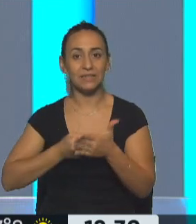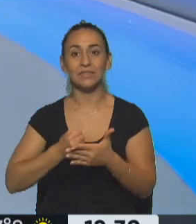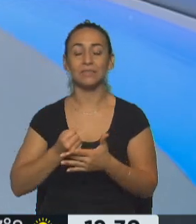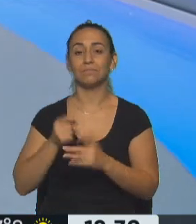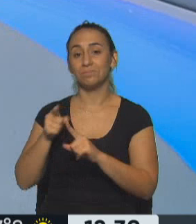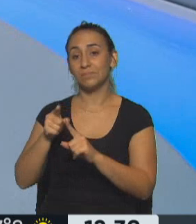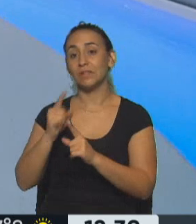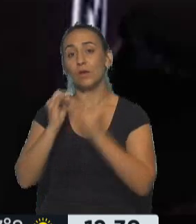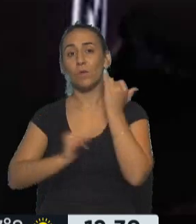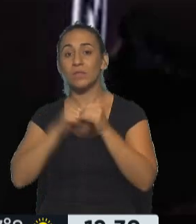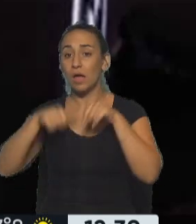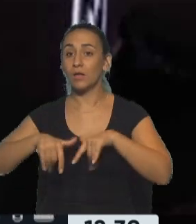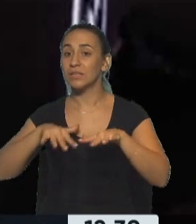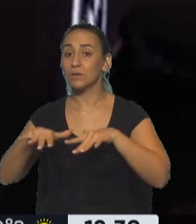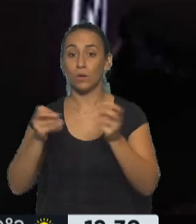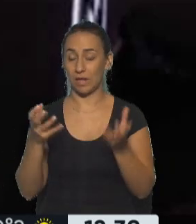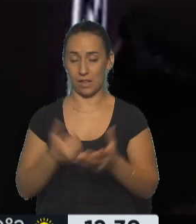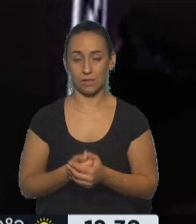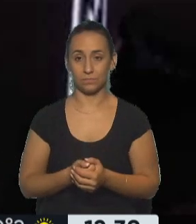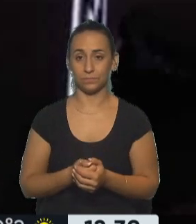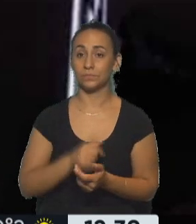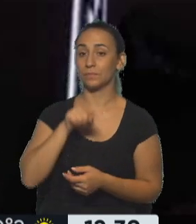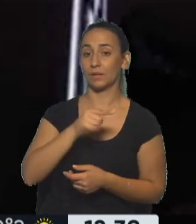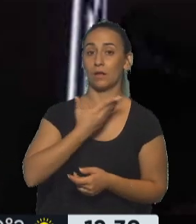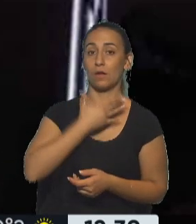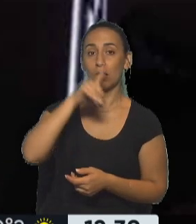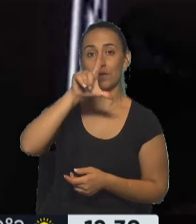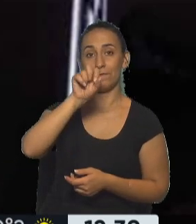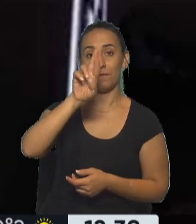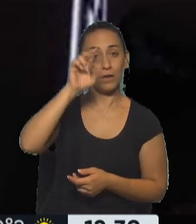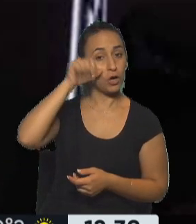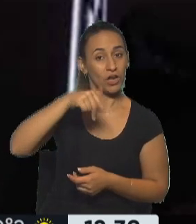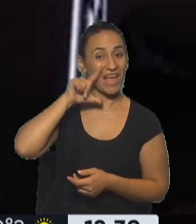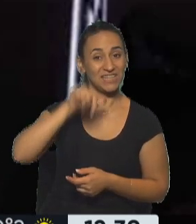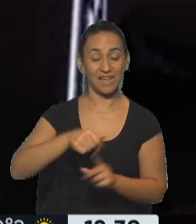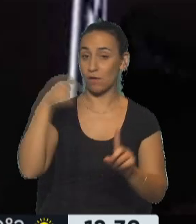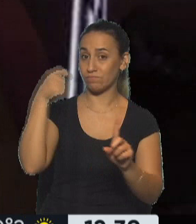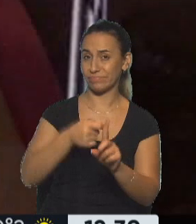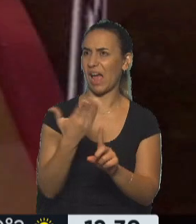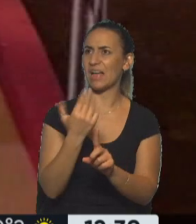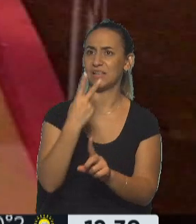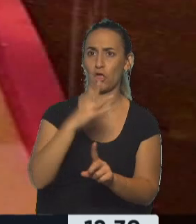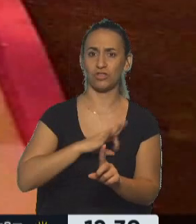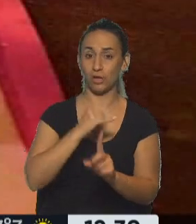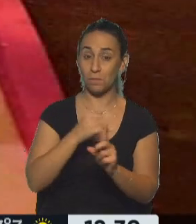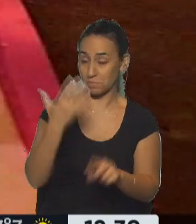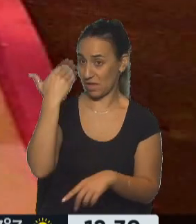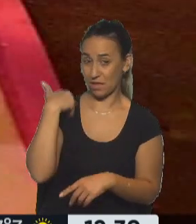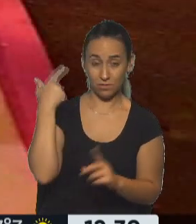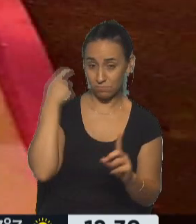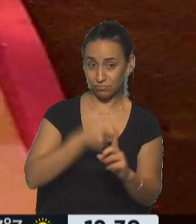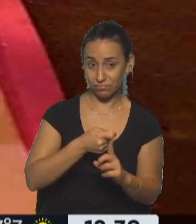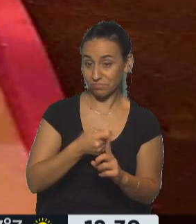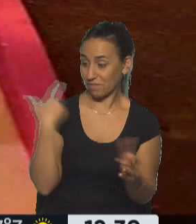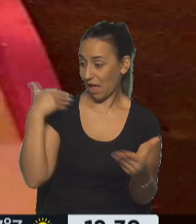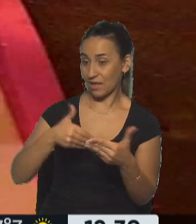en la causa el femicidio de Florencia Gómez ocurrió hace dos años y medio y no tenemos ninguna